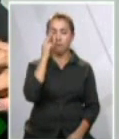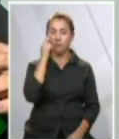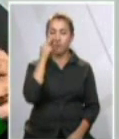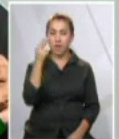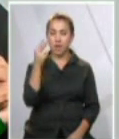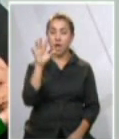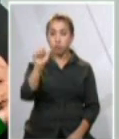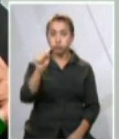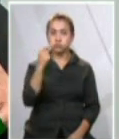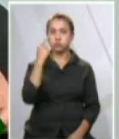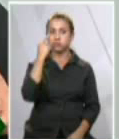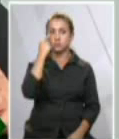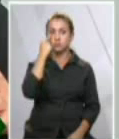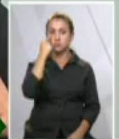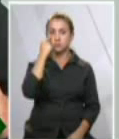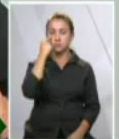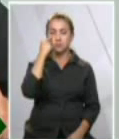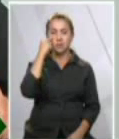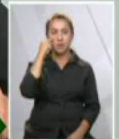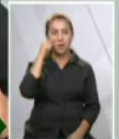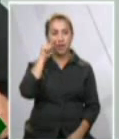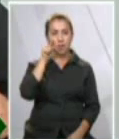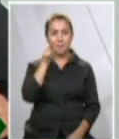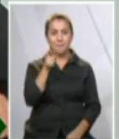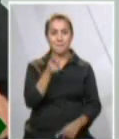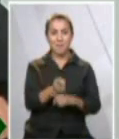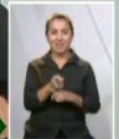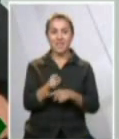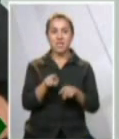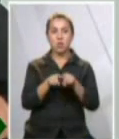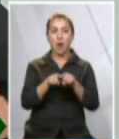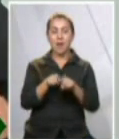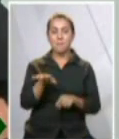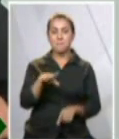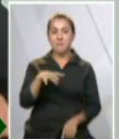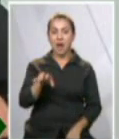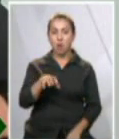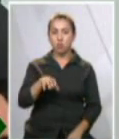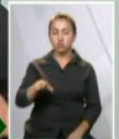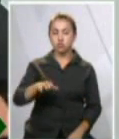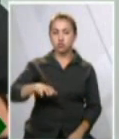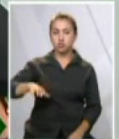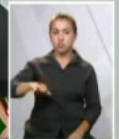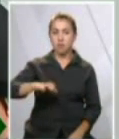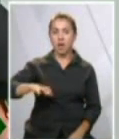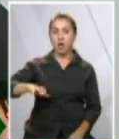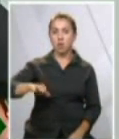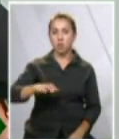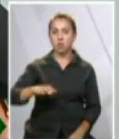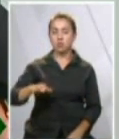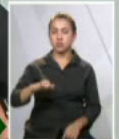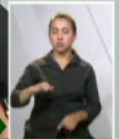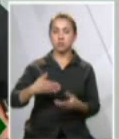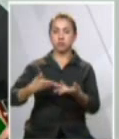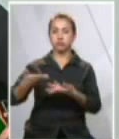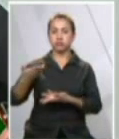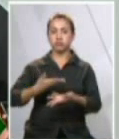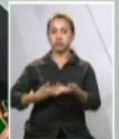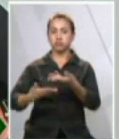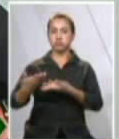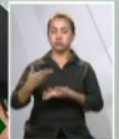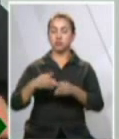el seguimiento pupilar, lo transforma en el icono del mouse, en el cursor del mouse, y por lo tanto puede interactuar con el computador de forma